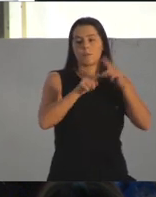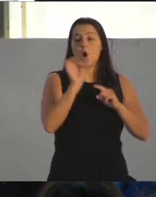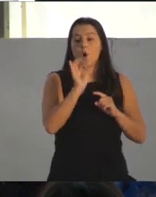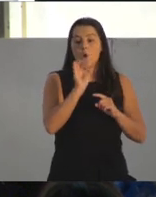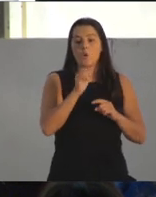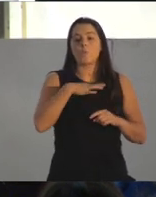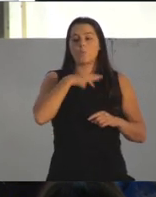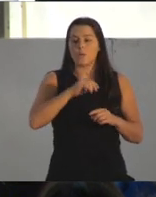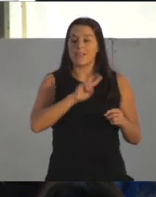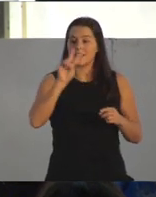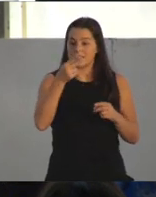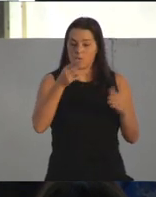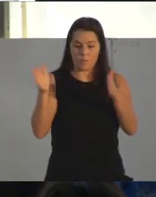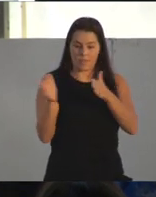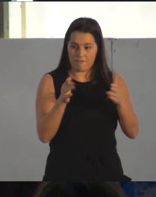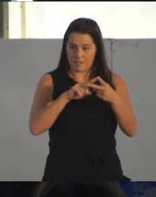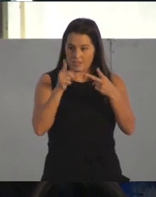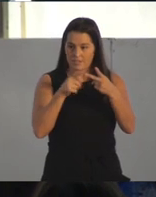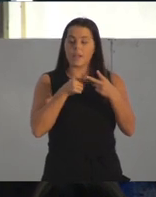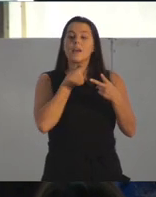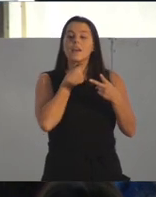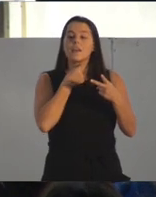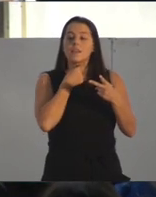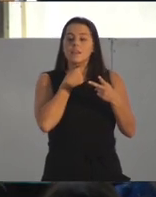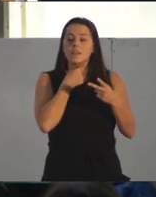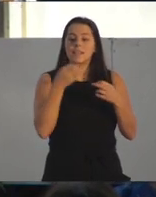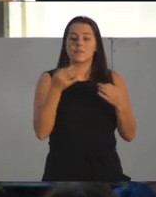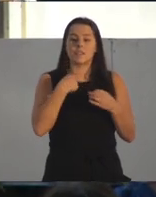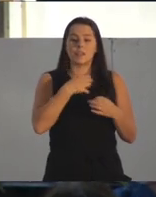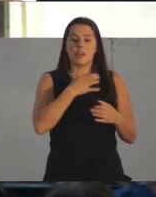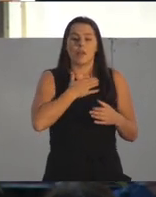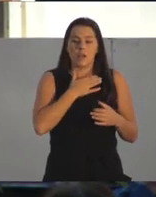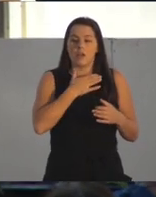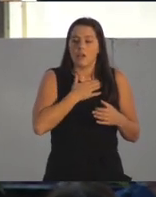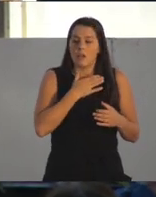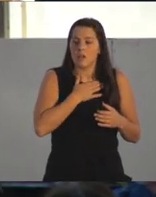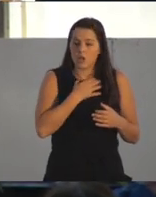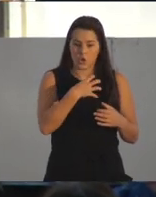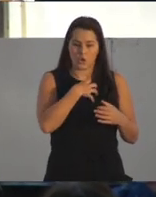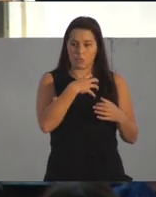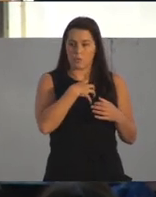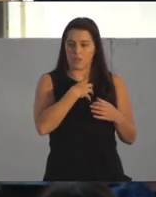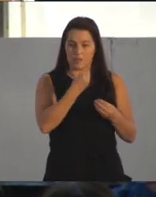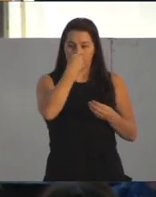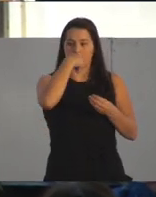fase, en la fase faríngea, que es cuando ocurren los atragantamientos. Eso que nos da la tos, empezamos a toser y a veces